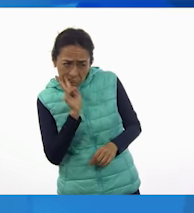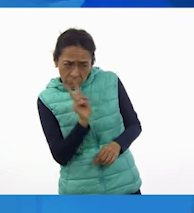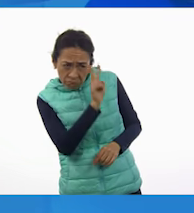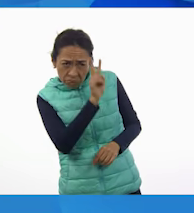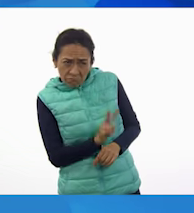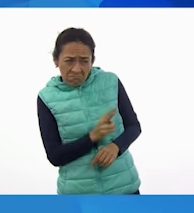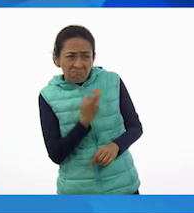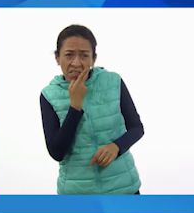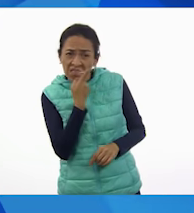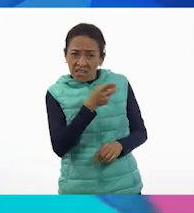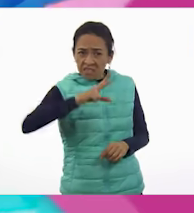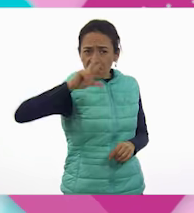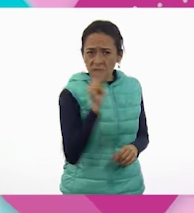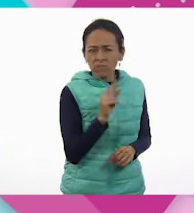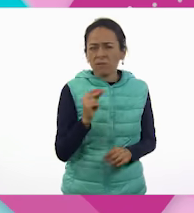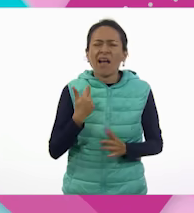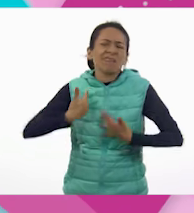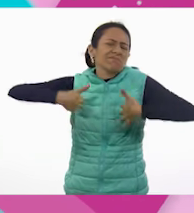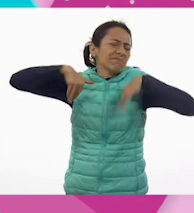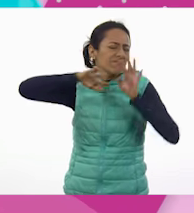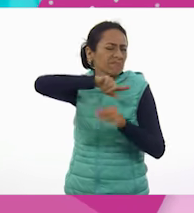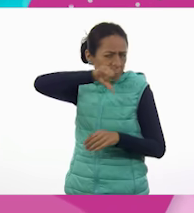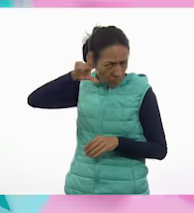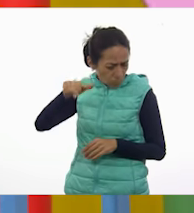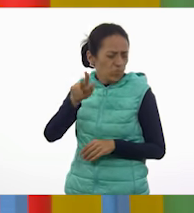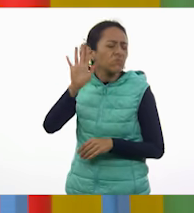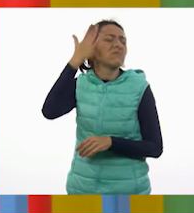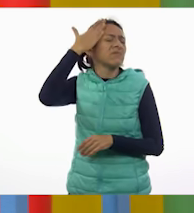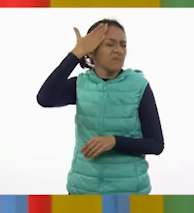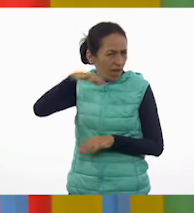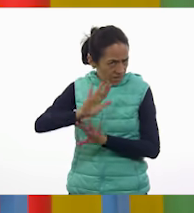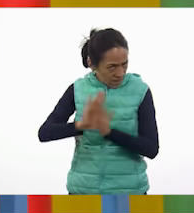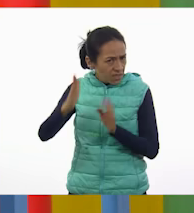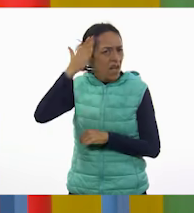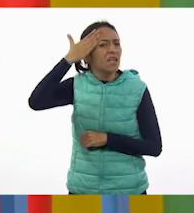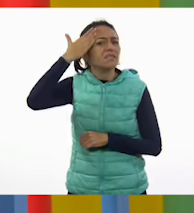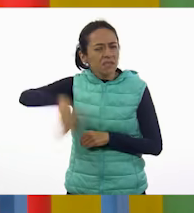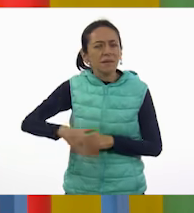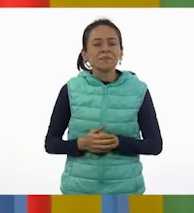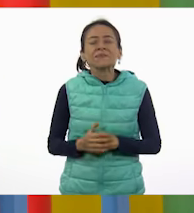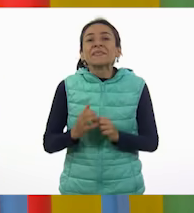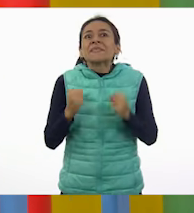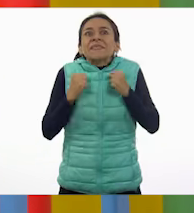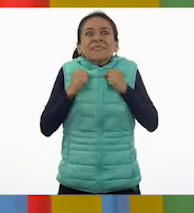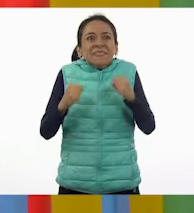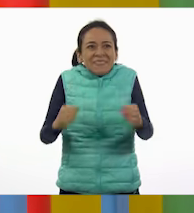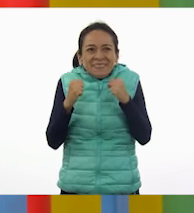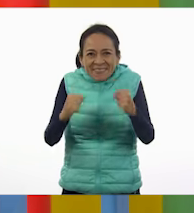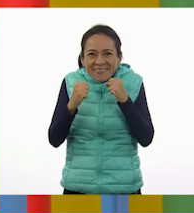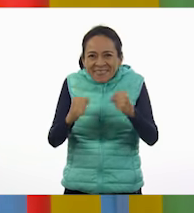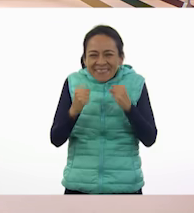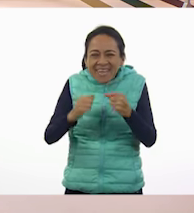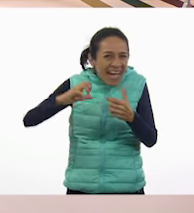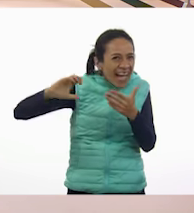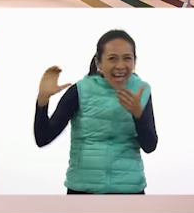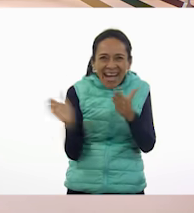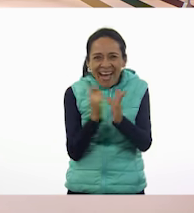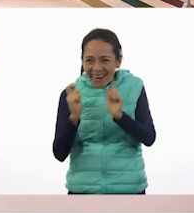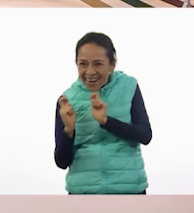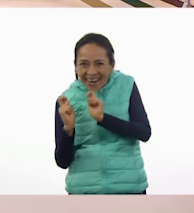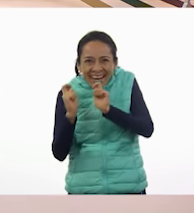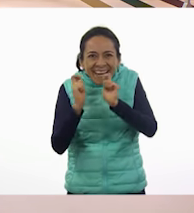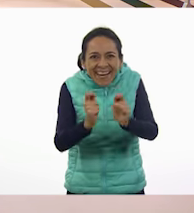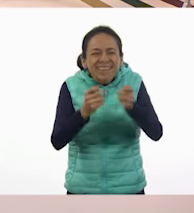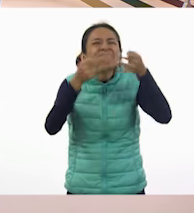Total, la obra es de ustedes y ustedes sabrán lo que... Ay, me da mucho gusto que Cristina se haya quedado con el personaje porque la verdad es que sí lo